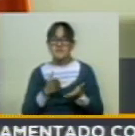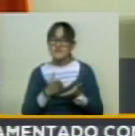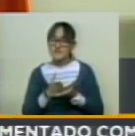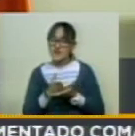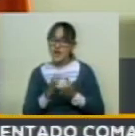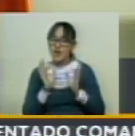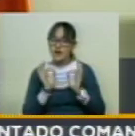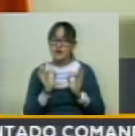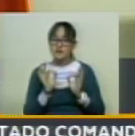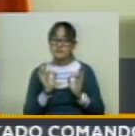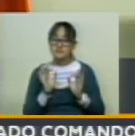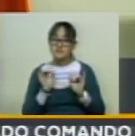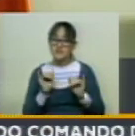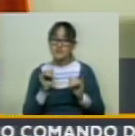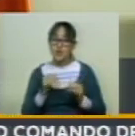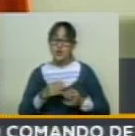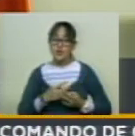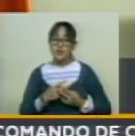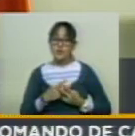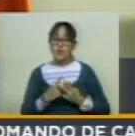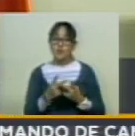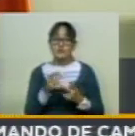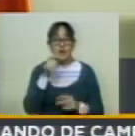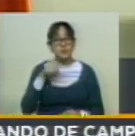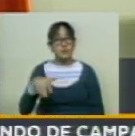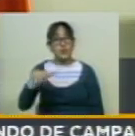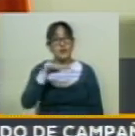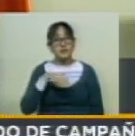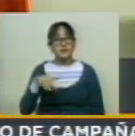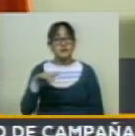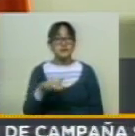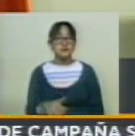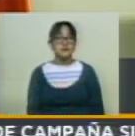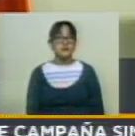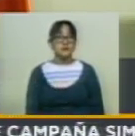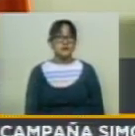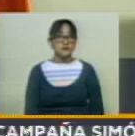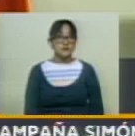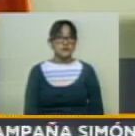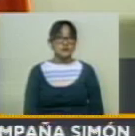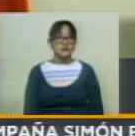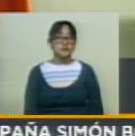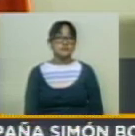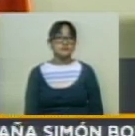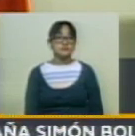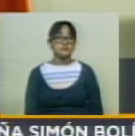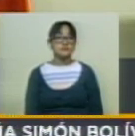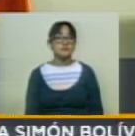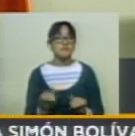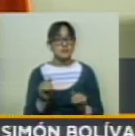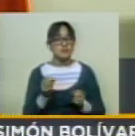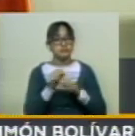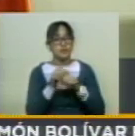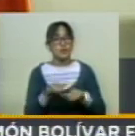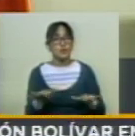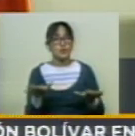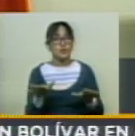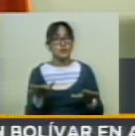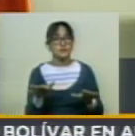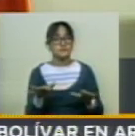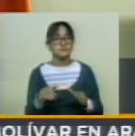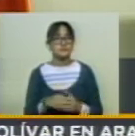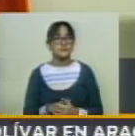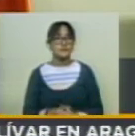reflejo de la voluntad soberana de las electoras y los electores. Asimismo, el espacio de difusión en los medios, nos